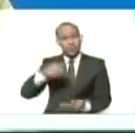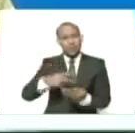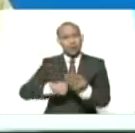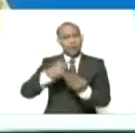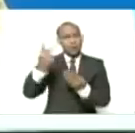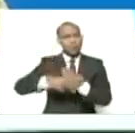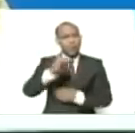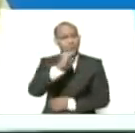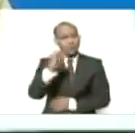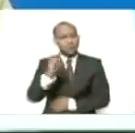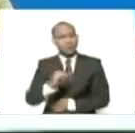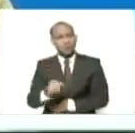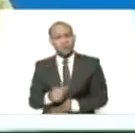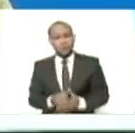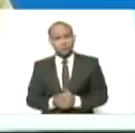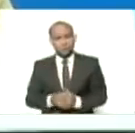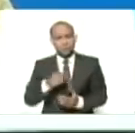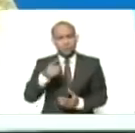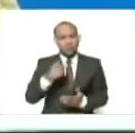bueno, se vio